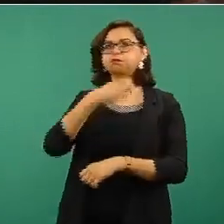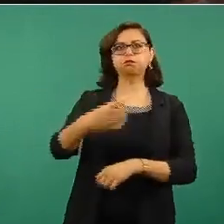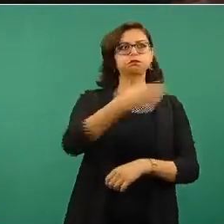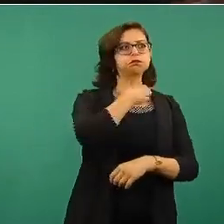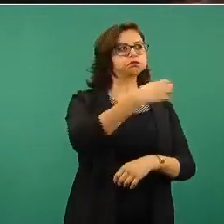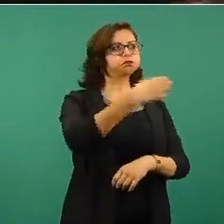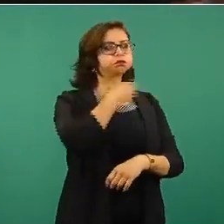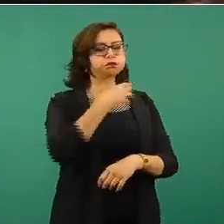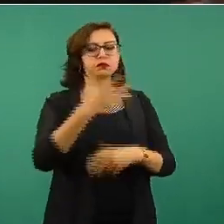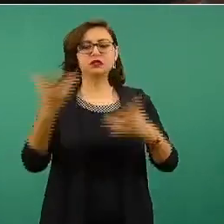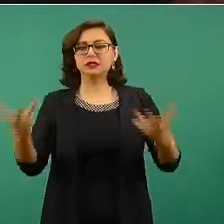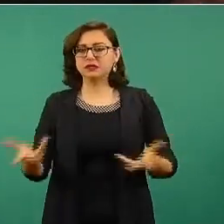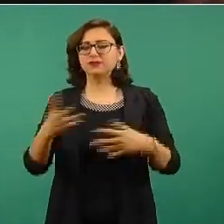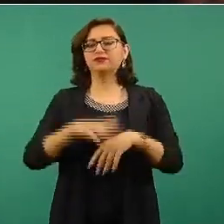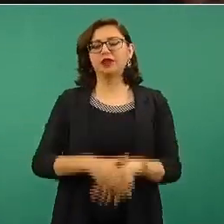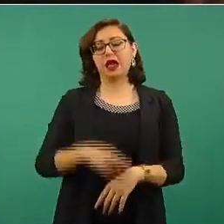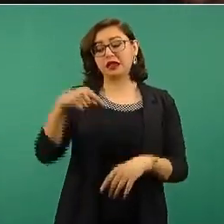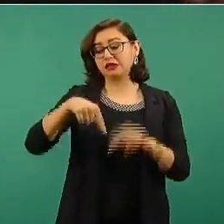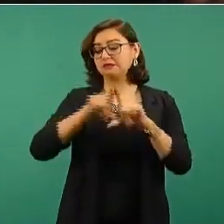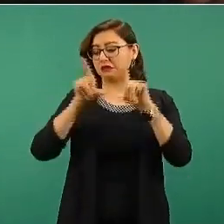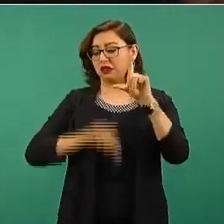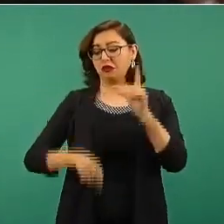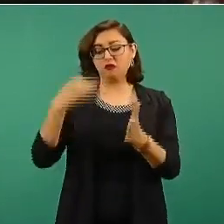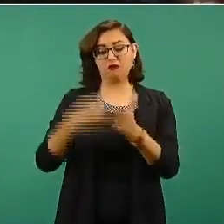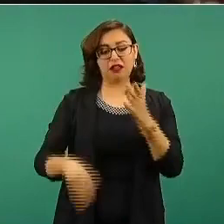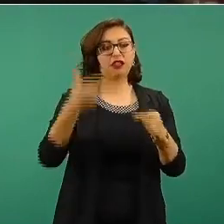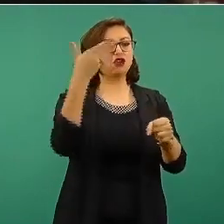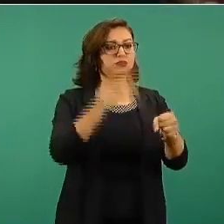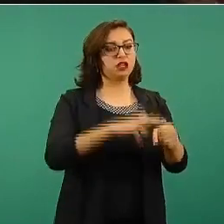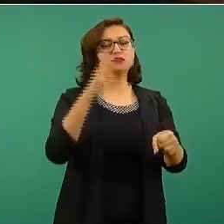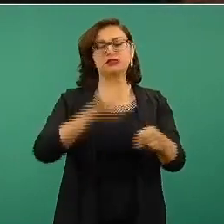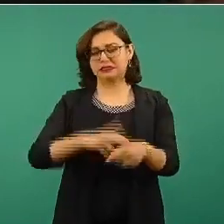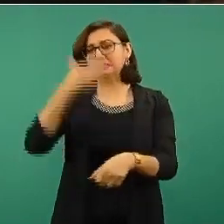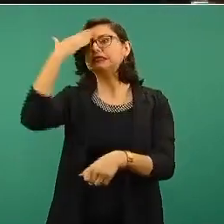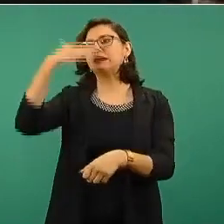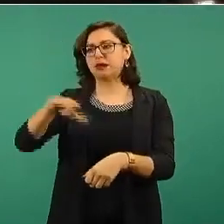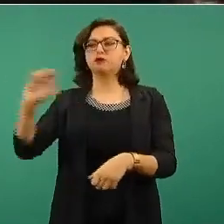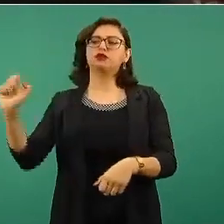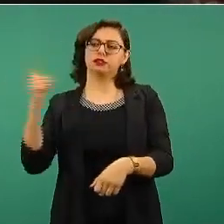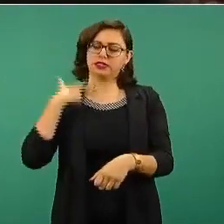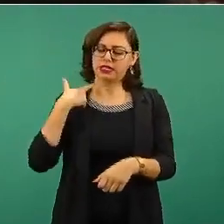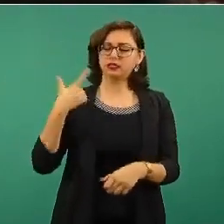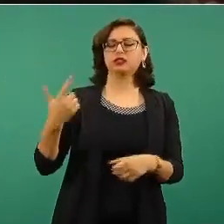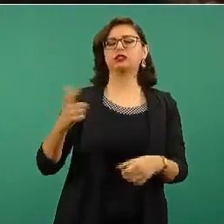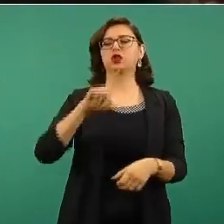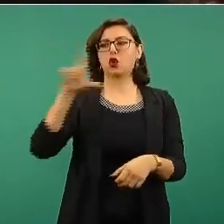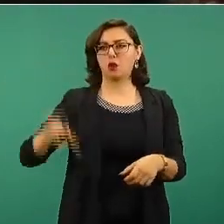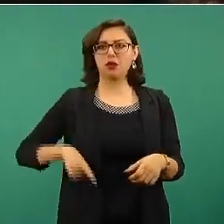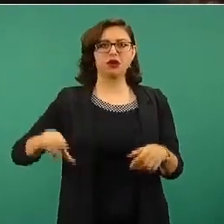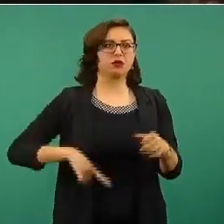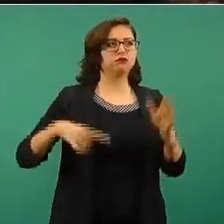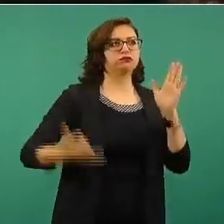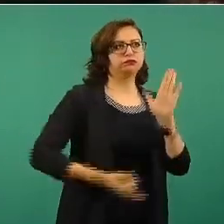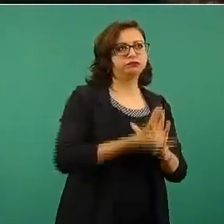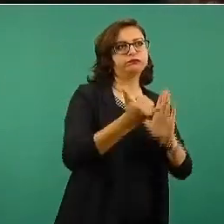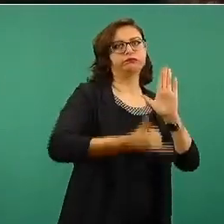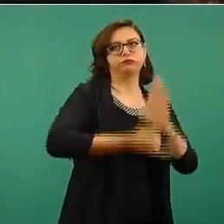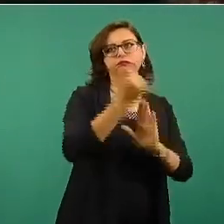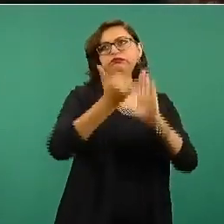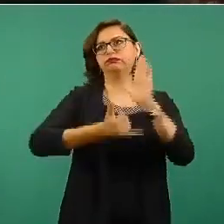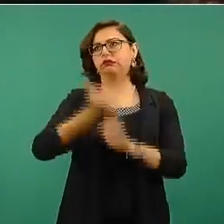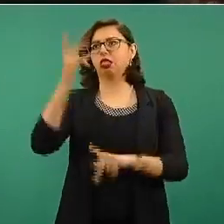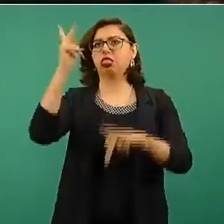ya, sabemos que no las concluyeron ni mucho menos, y esta administración ha estado inaugurando hospitales, pero